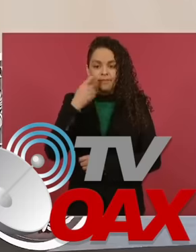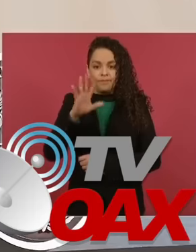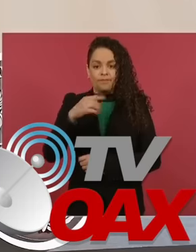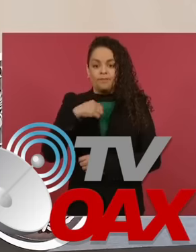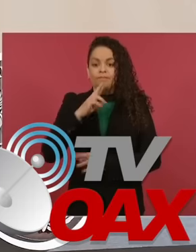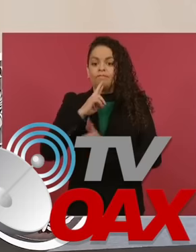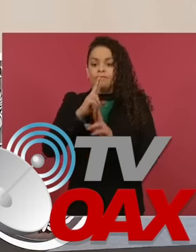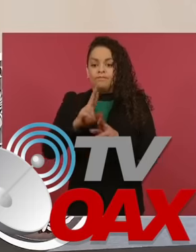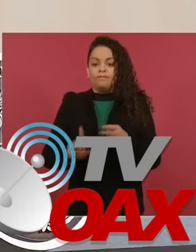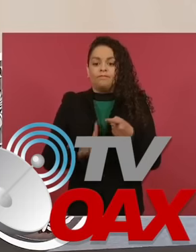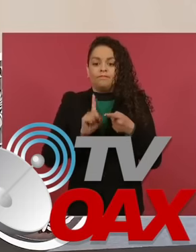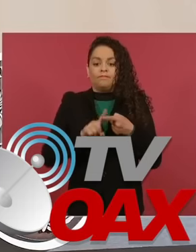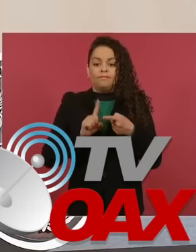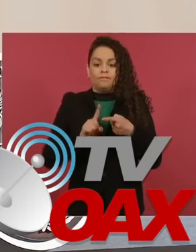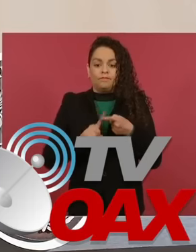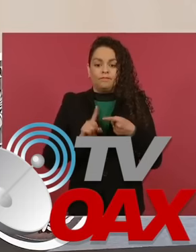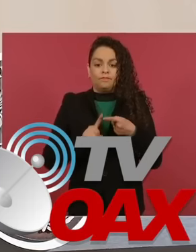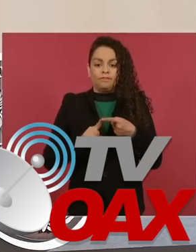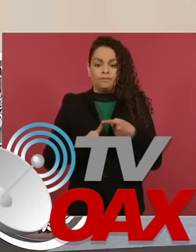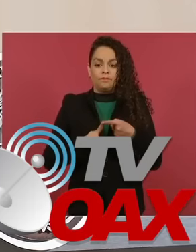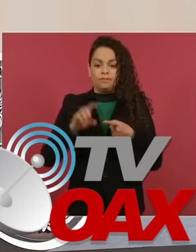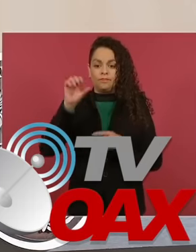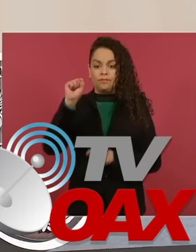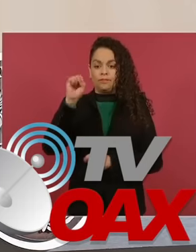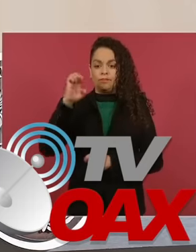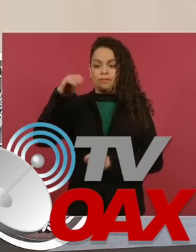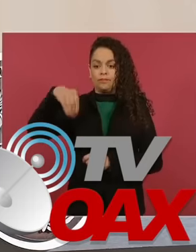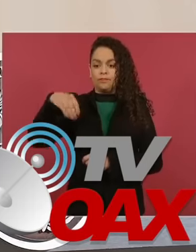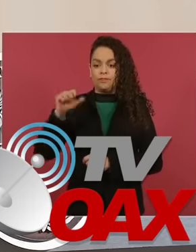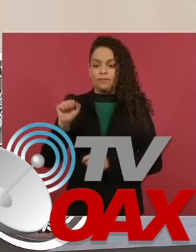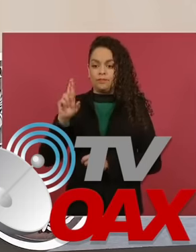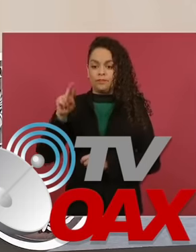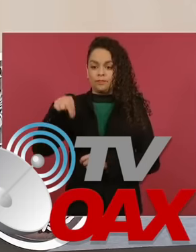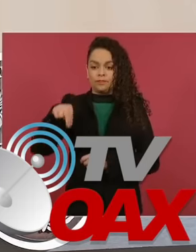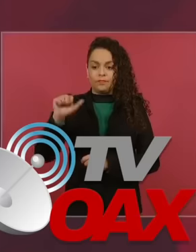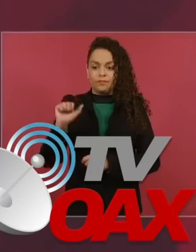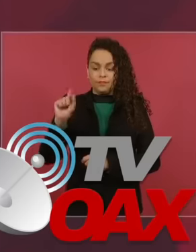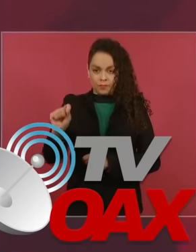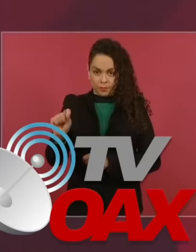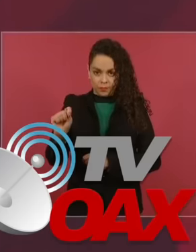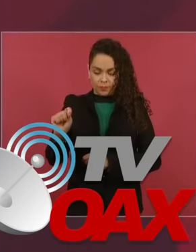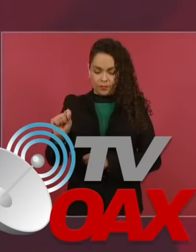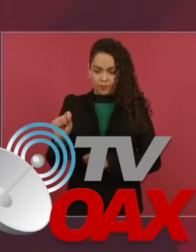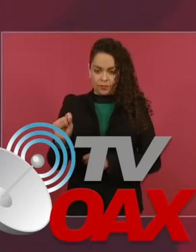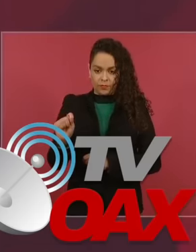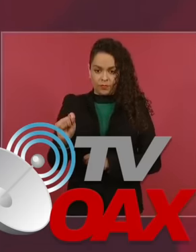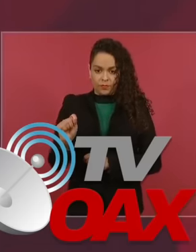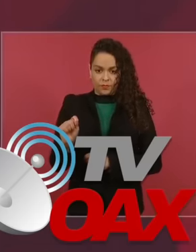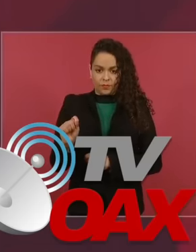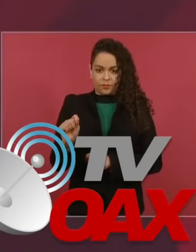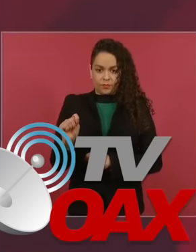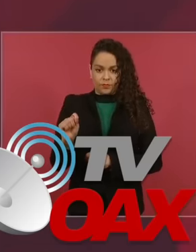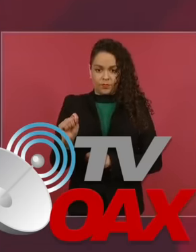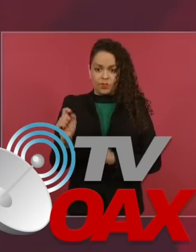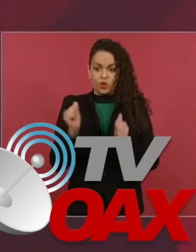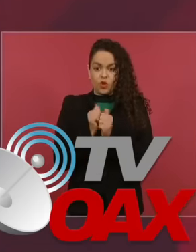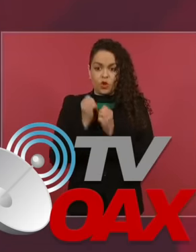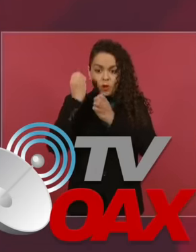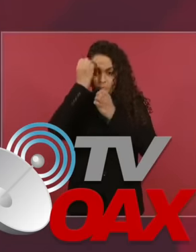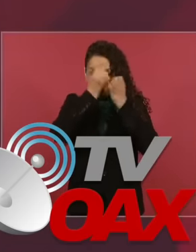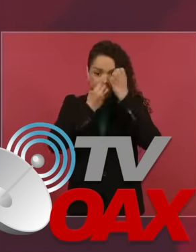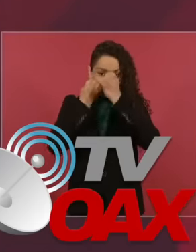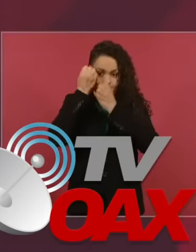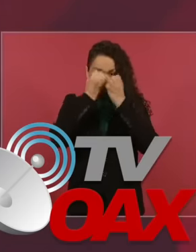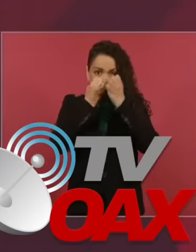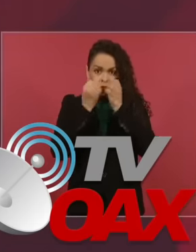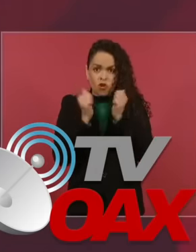justo colocar la postura de la Semarnat y este diagnóstico que se hace lo hacemos en conjunto con